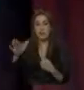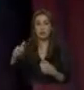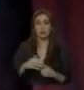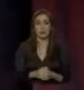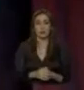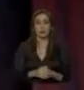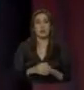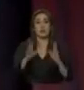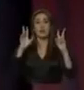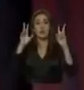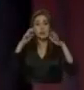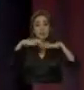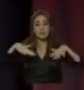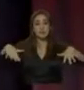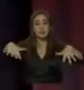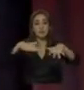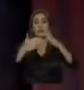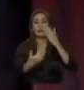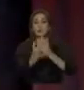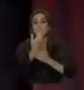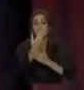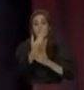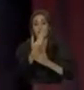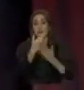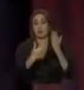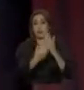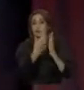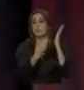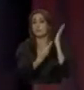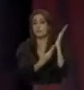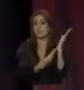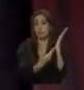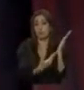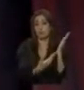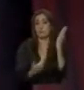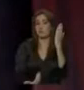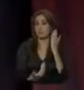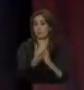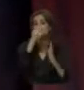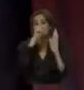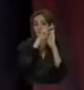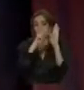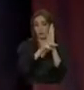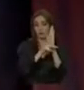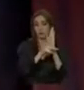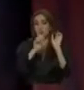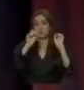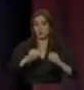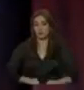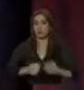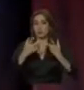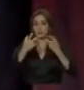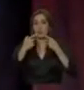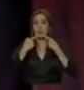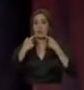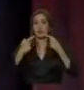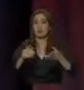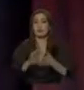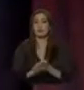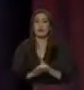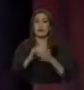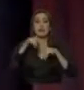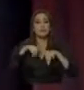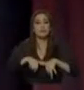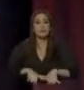ese contexto de la nueva normalidad que vamos a vivir, que la vamos a vivir, tengo la satisfacción de anunciar al país que ya está en